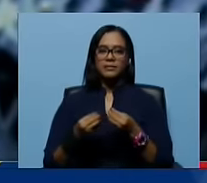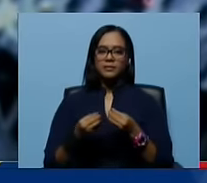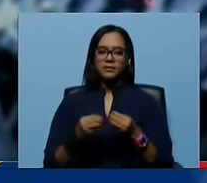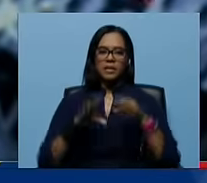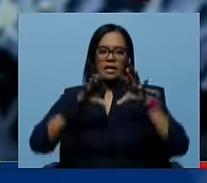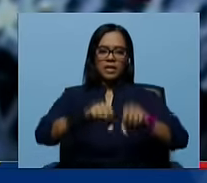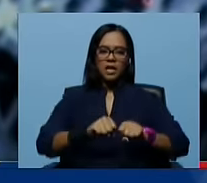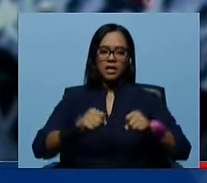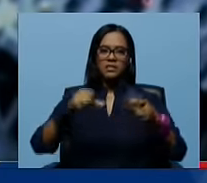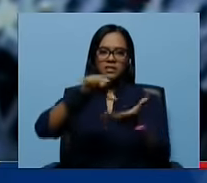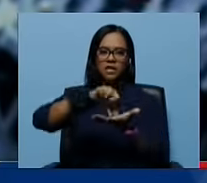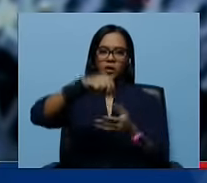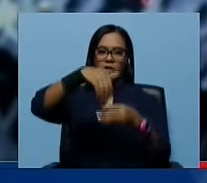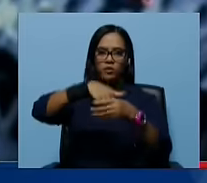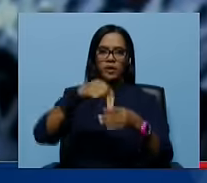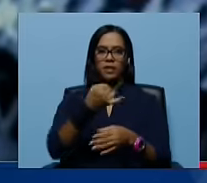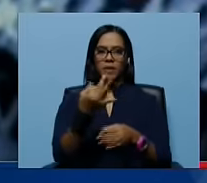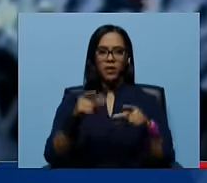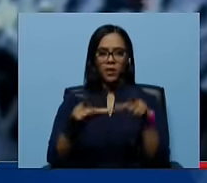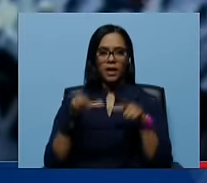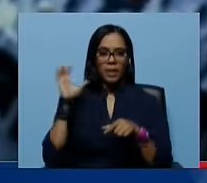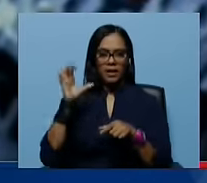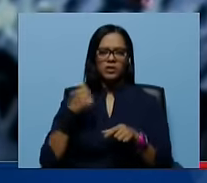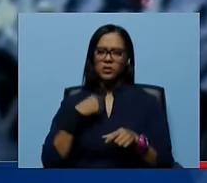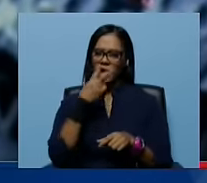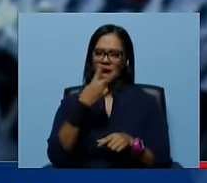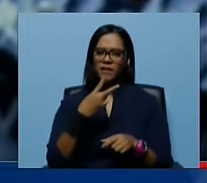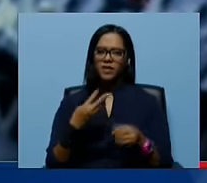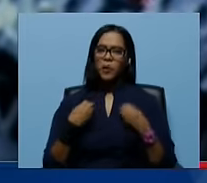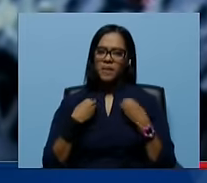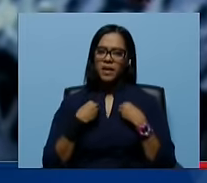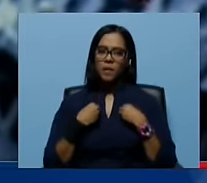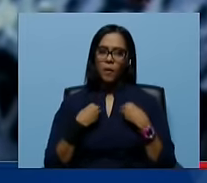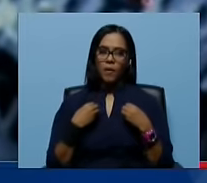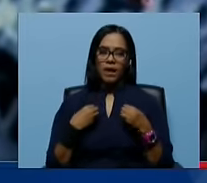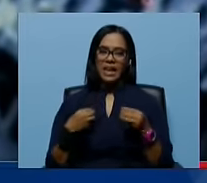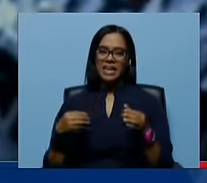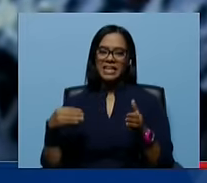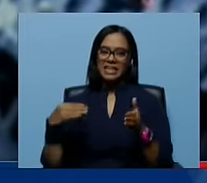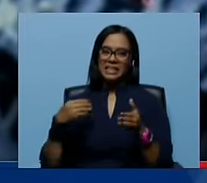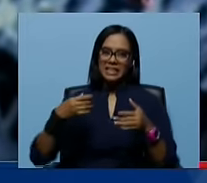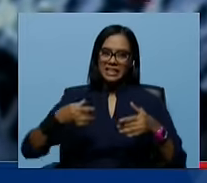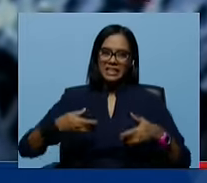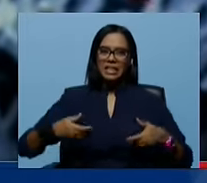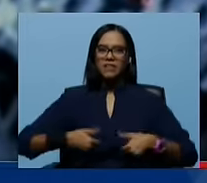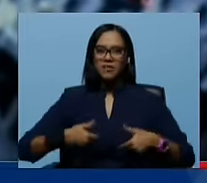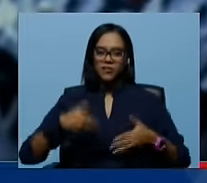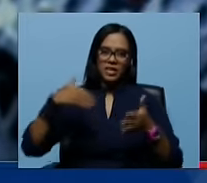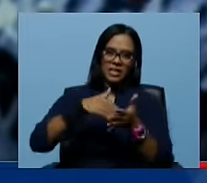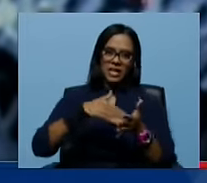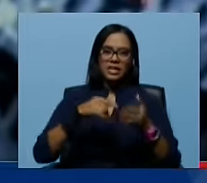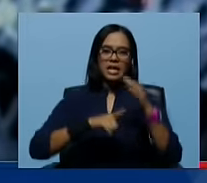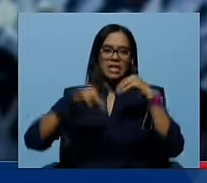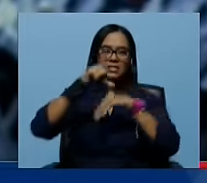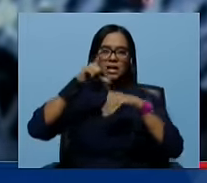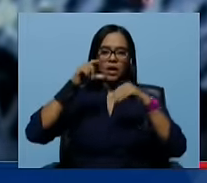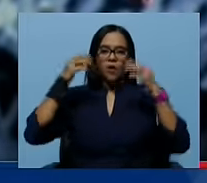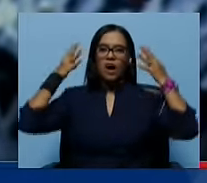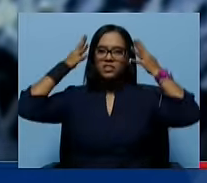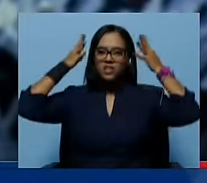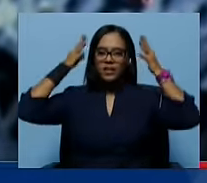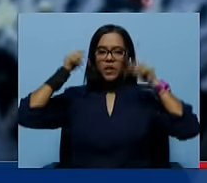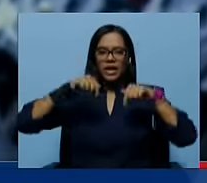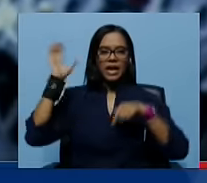electorales en varias partes del país. Yo estaba viendo en vivo el intento de asalto del Liceo Andrés Bello aquí en Caracas,